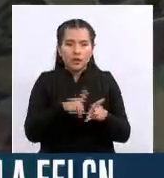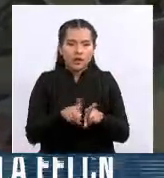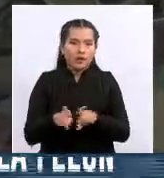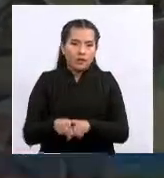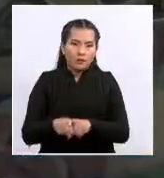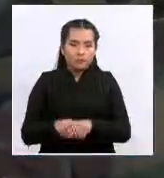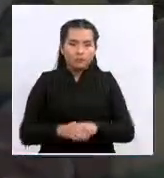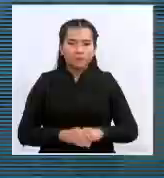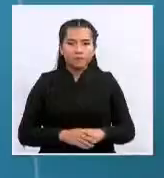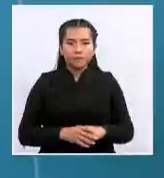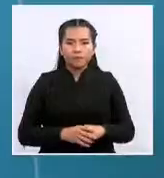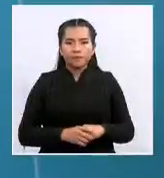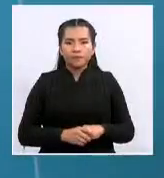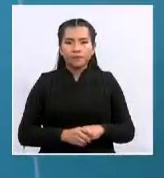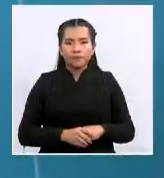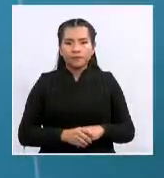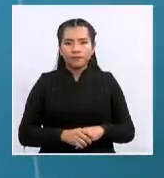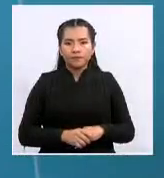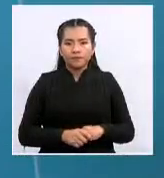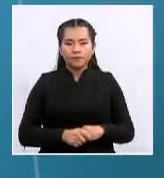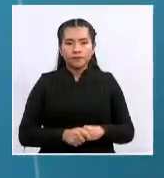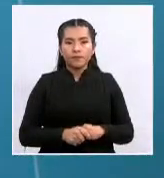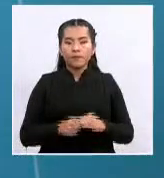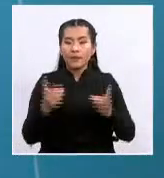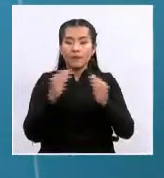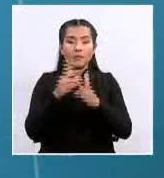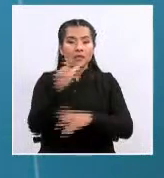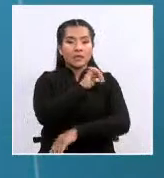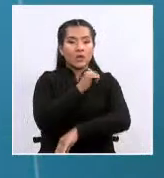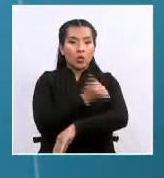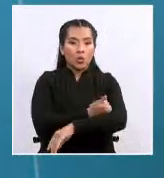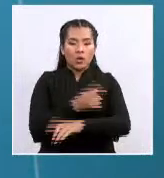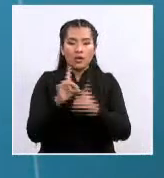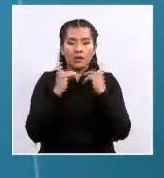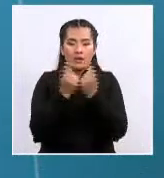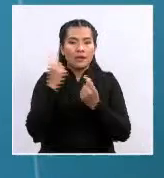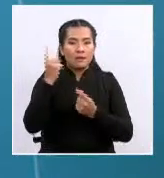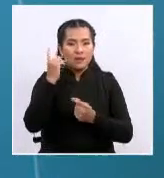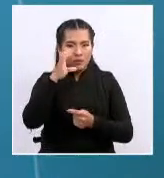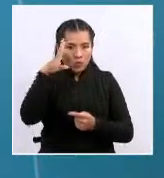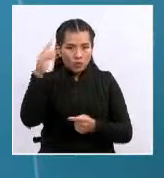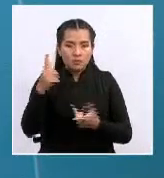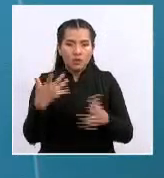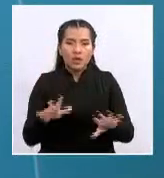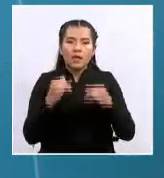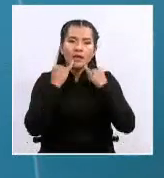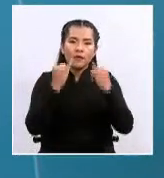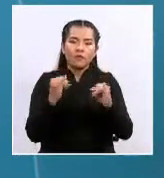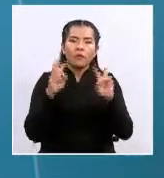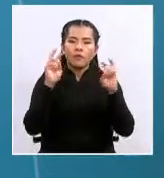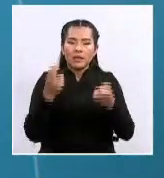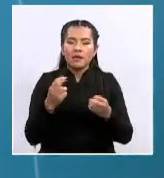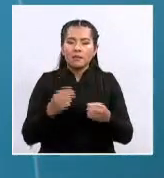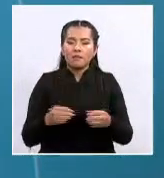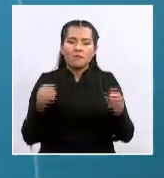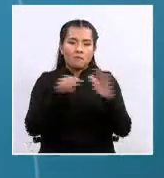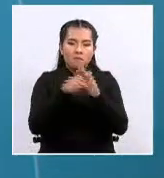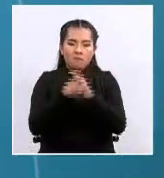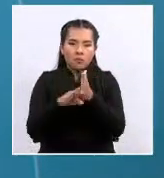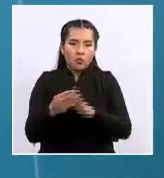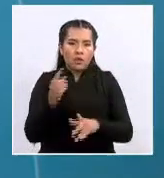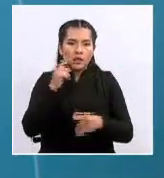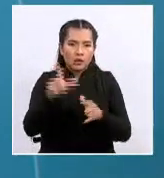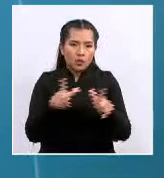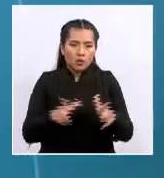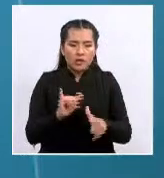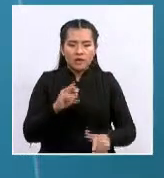a este señor. Y el comandante departamental de Cochabamba ha informado de un caso de triple asesinato, esto en Ibirgazama.